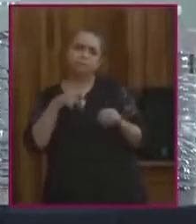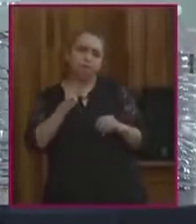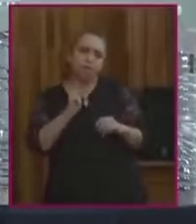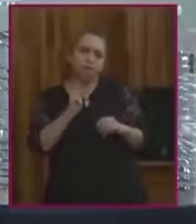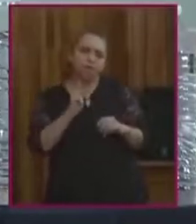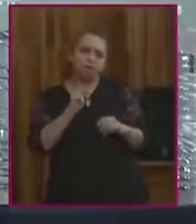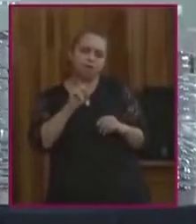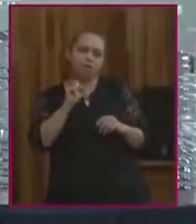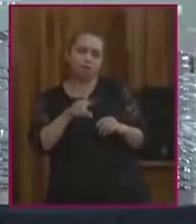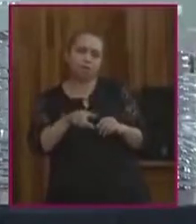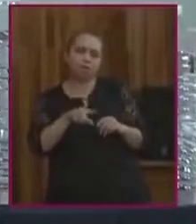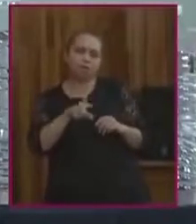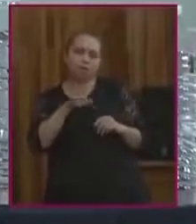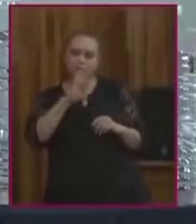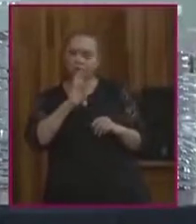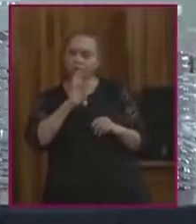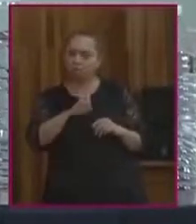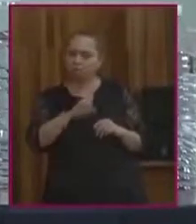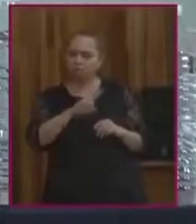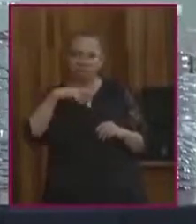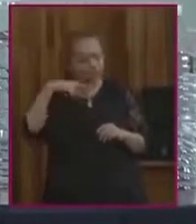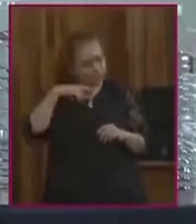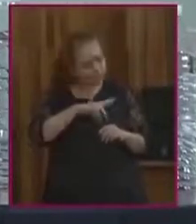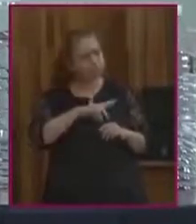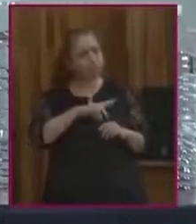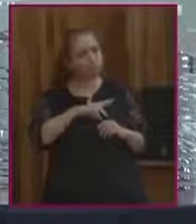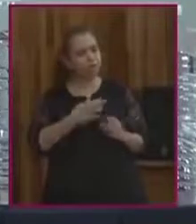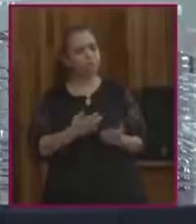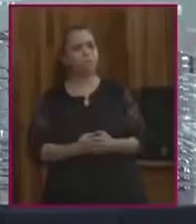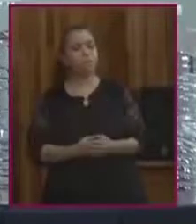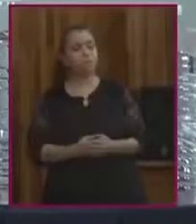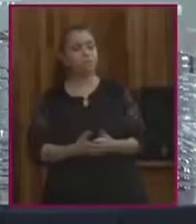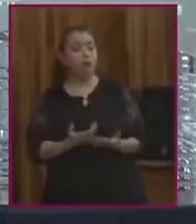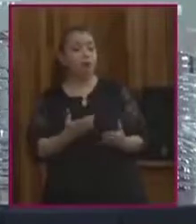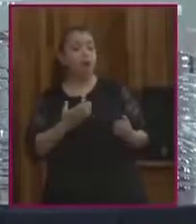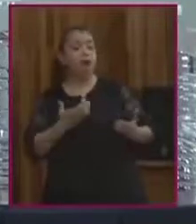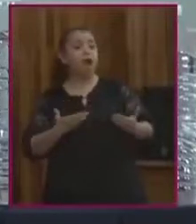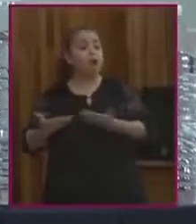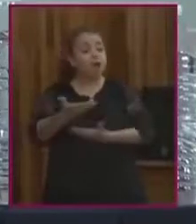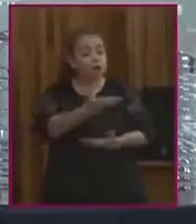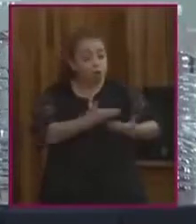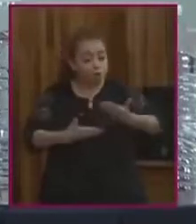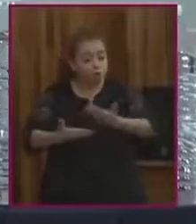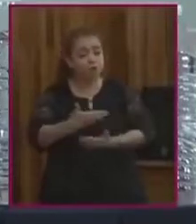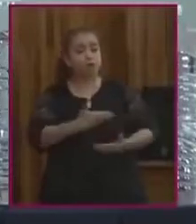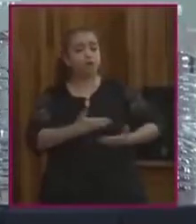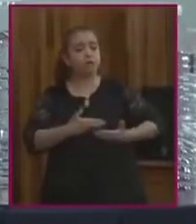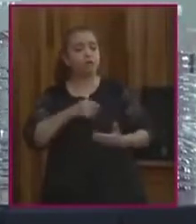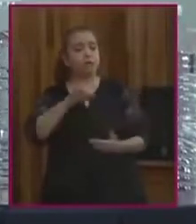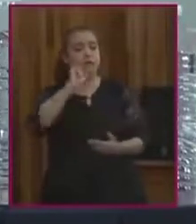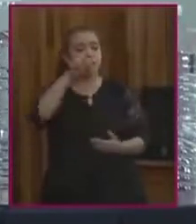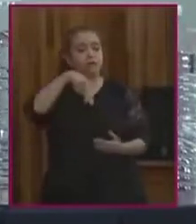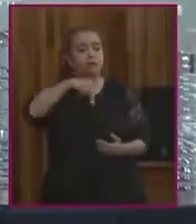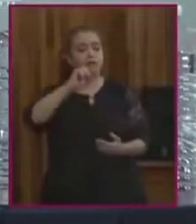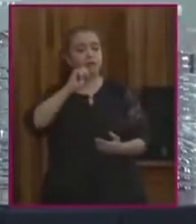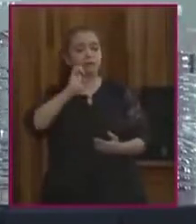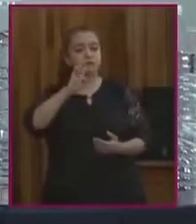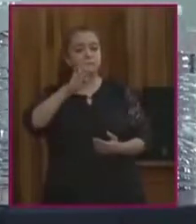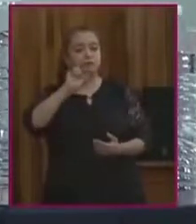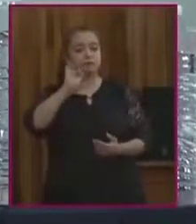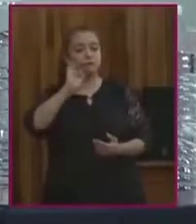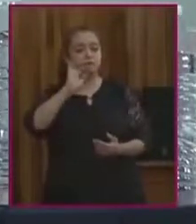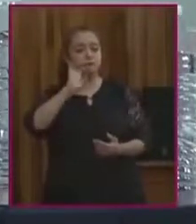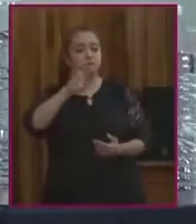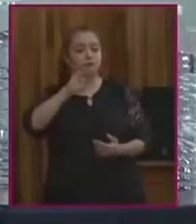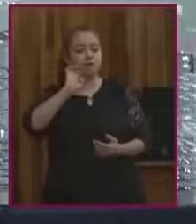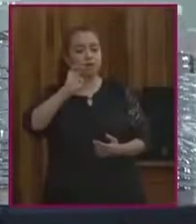también responder prontamente. La cooperación y la interferencia se refiere al comportamiento del adulto